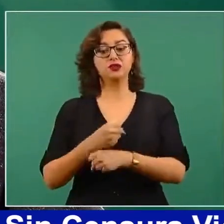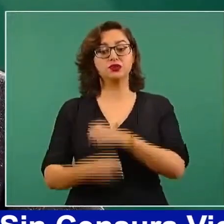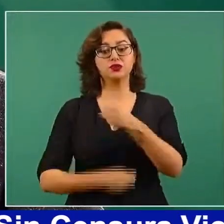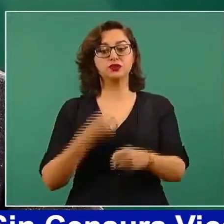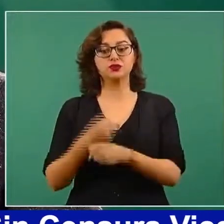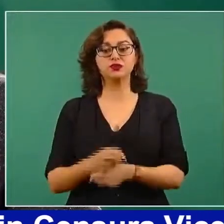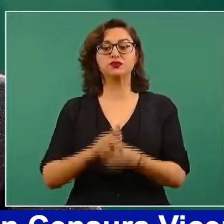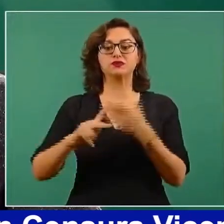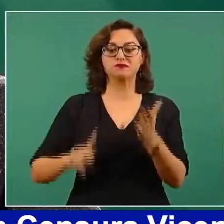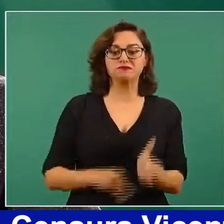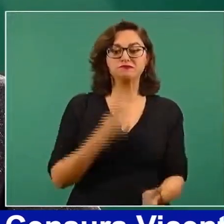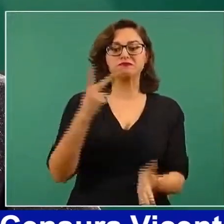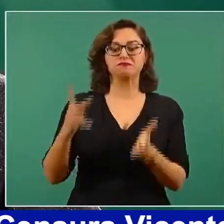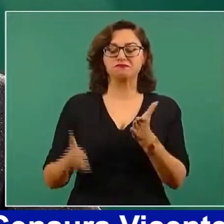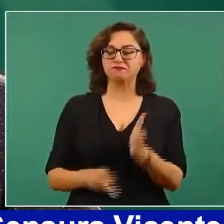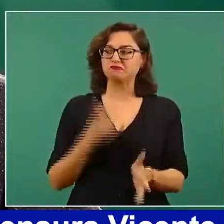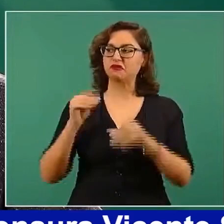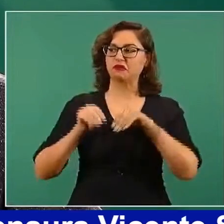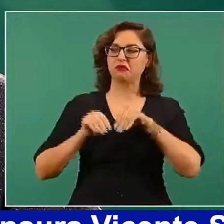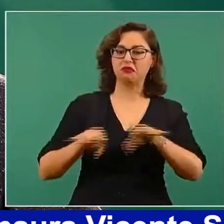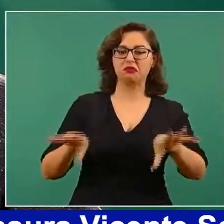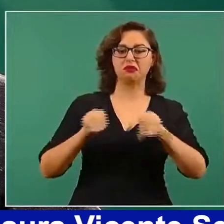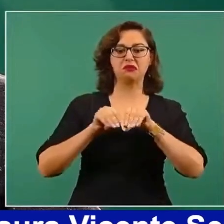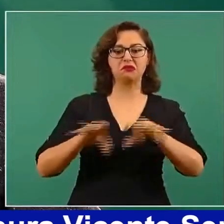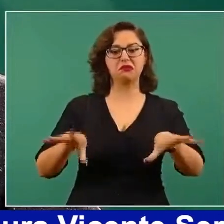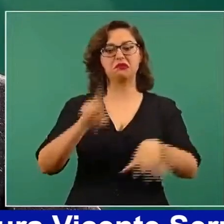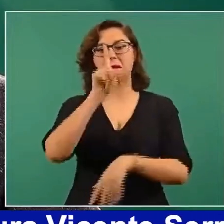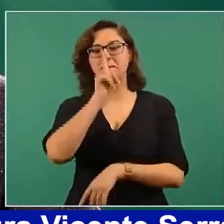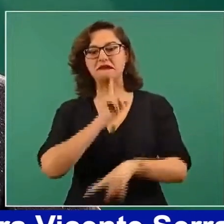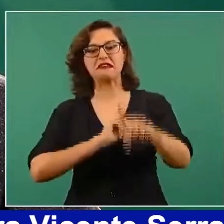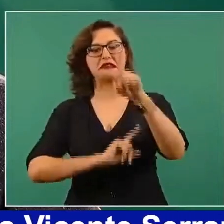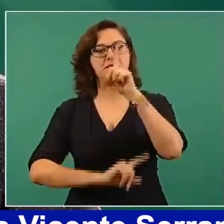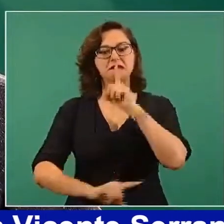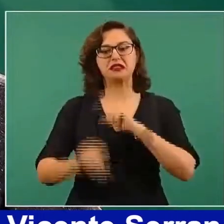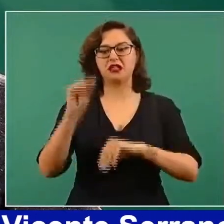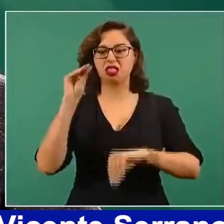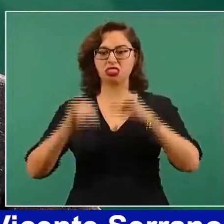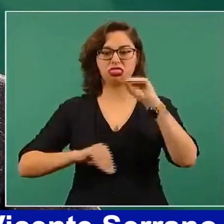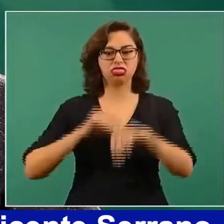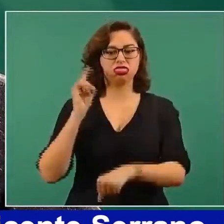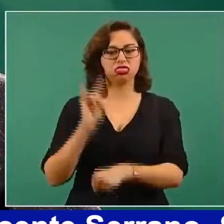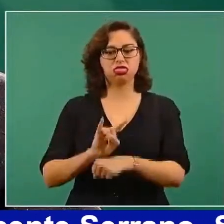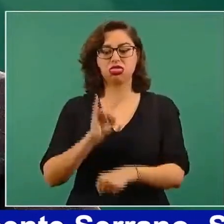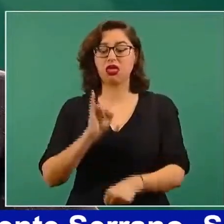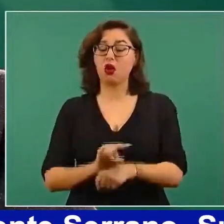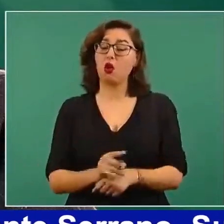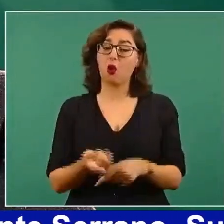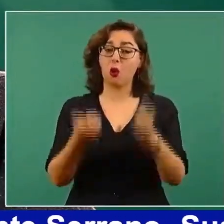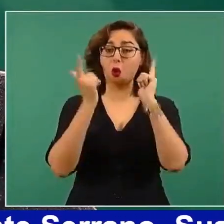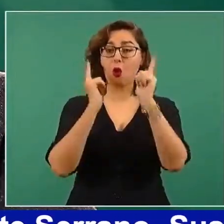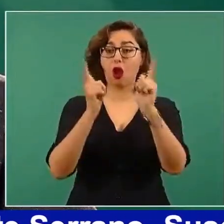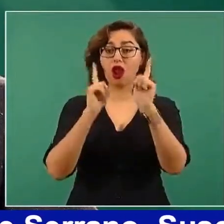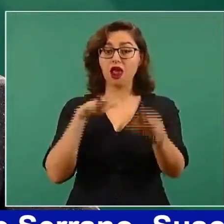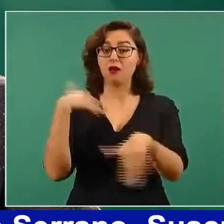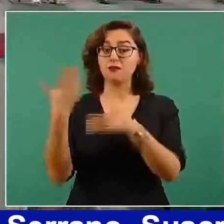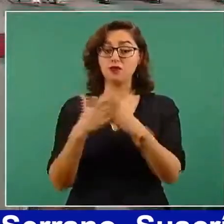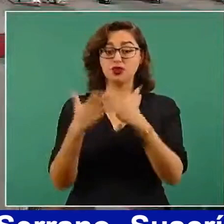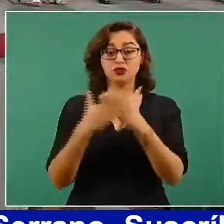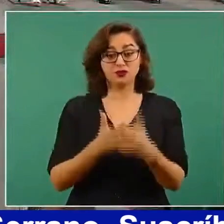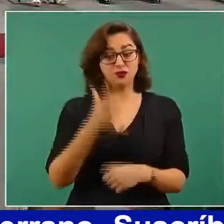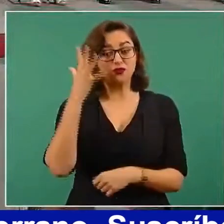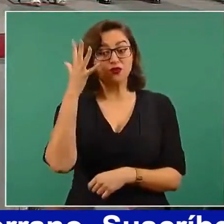esperamos no vuelva a ocurrir en los medios masivos de comunicación ni en las redes sociales, y que cuando ocurra se